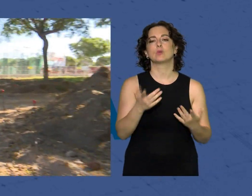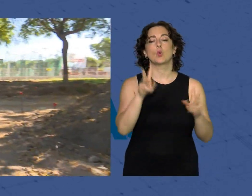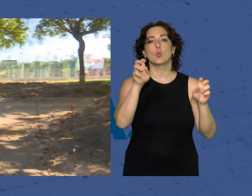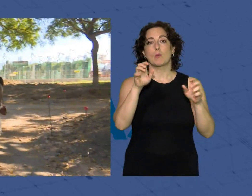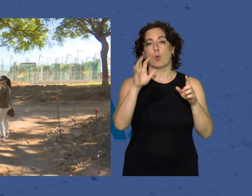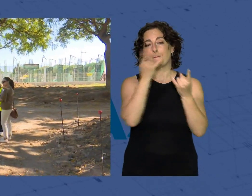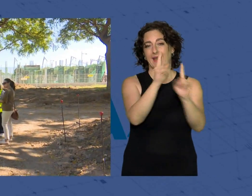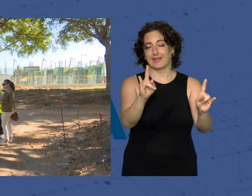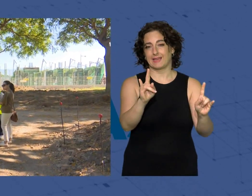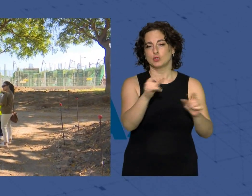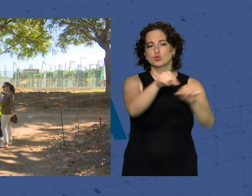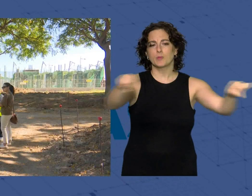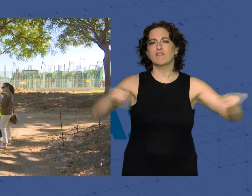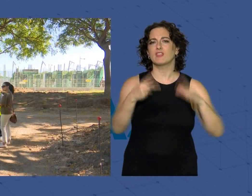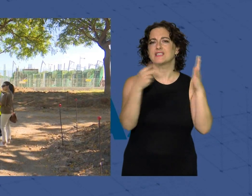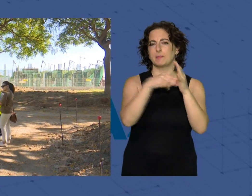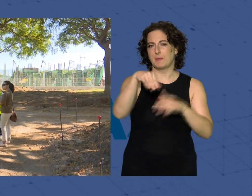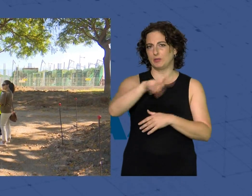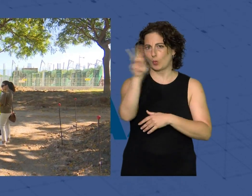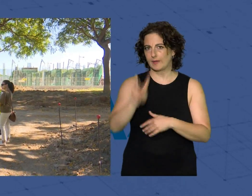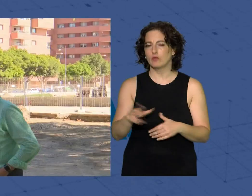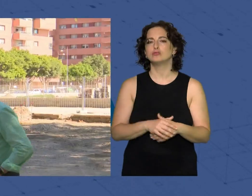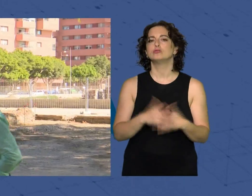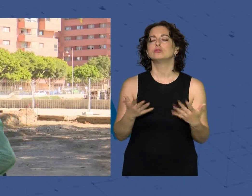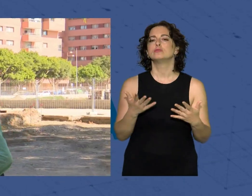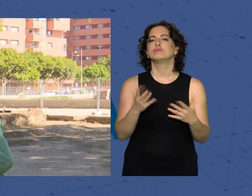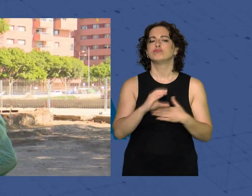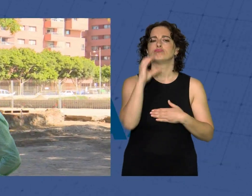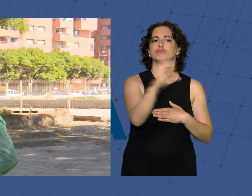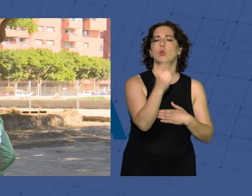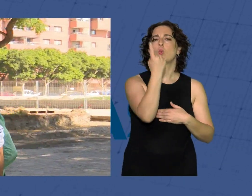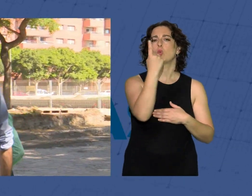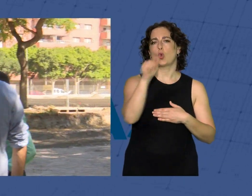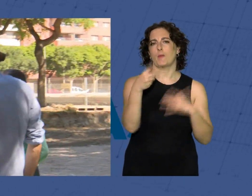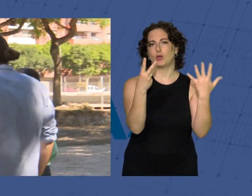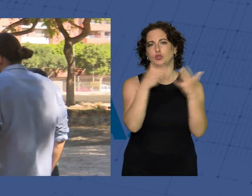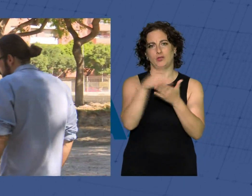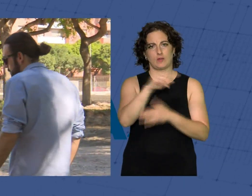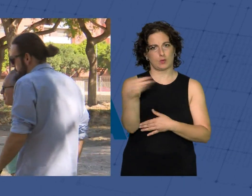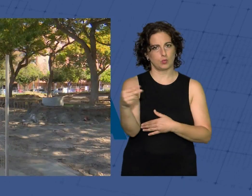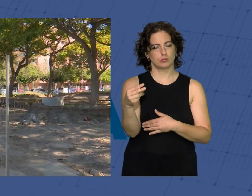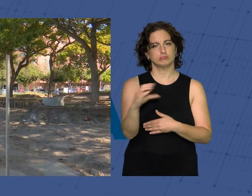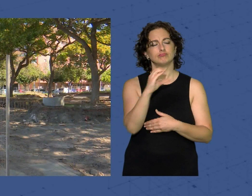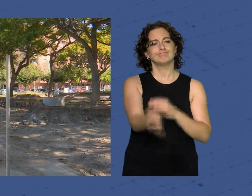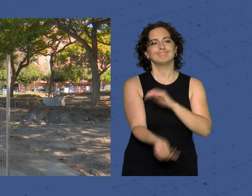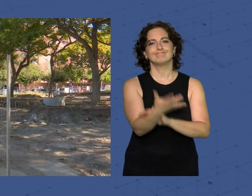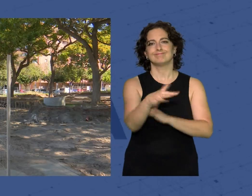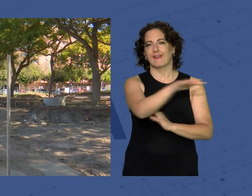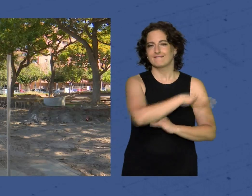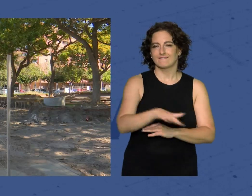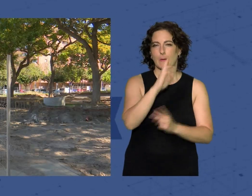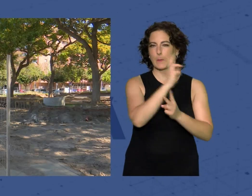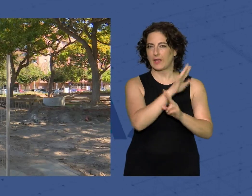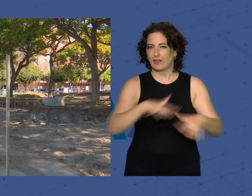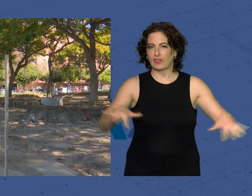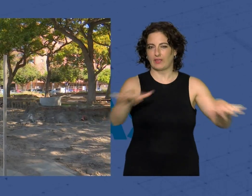Goleta tendrá una superficie de 7.000 metros cuadrados y en el se invertirán 1,8 millones de euros para crear una gran isla verde en